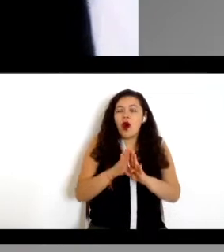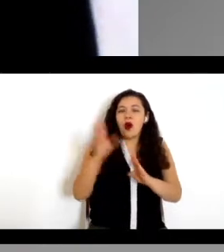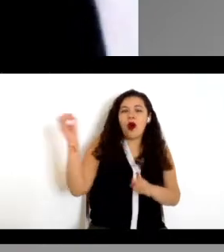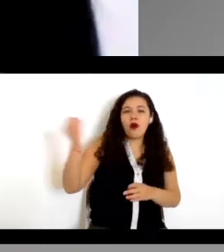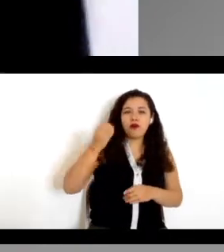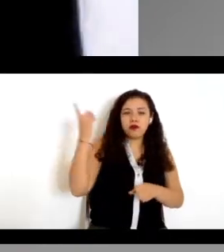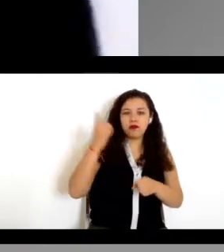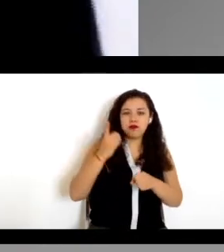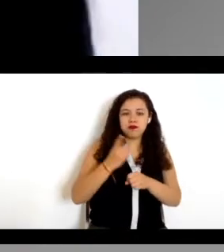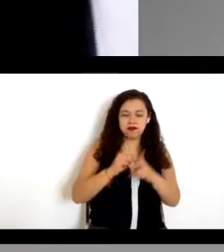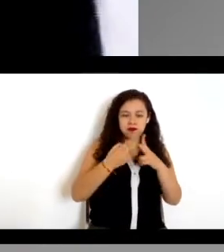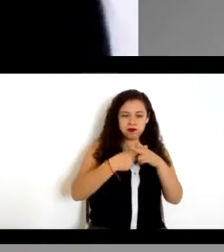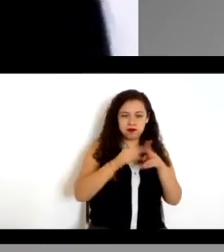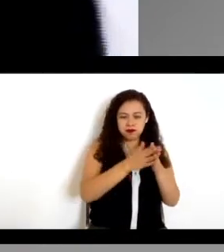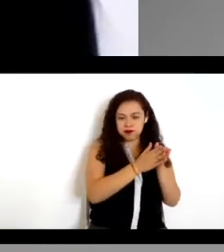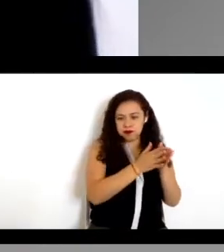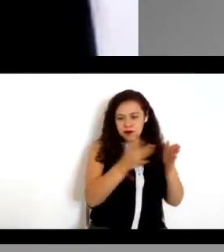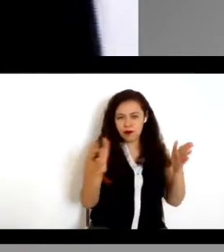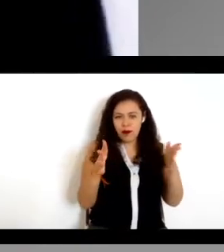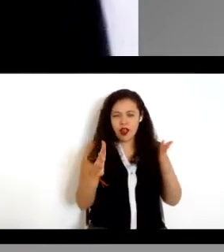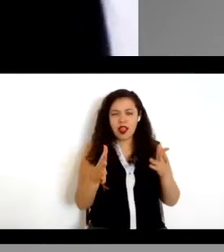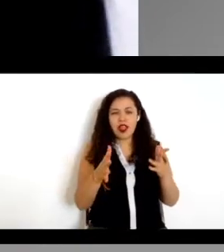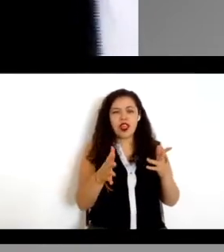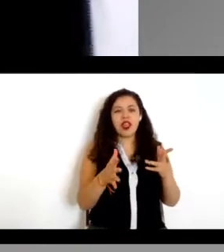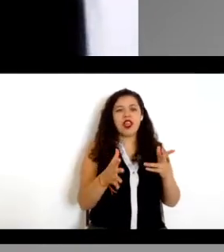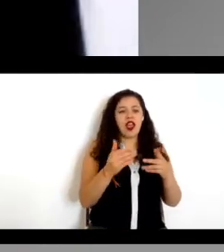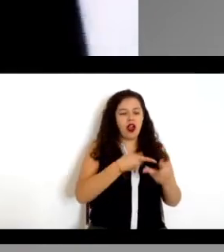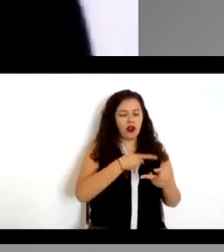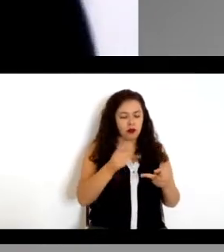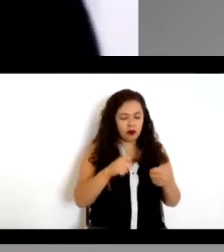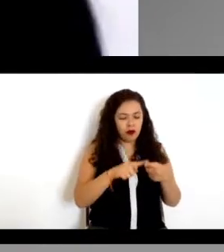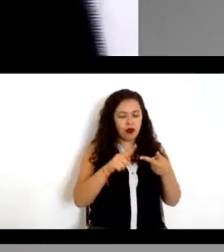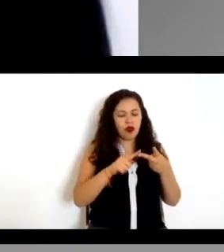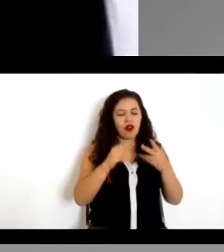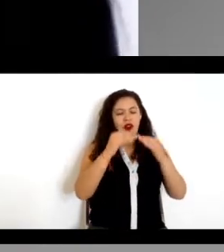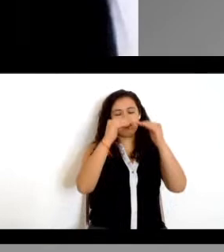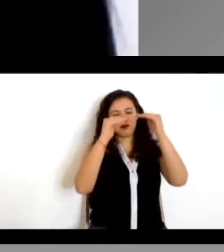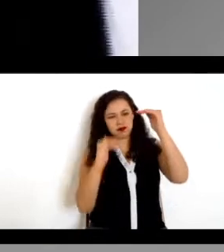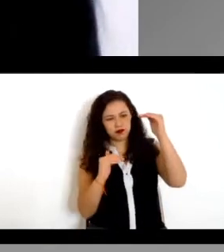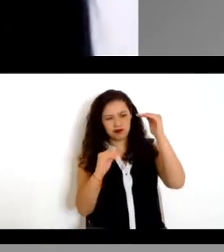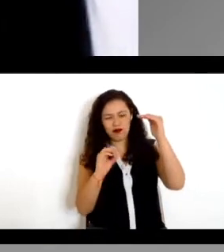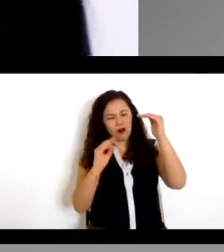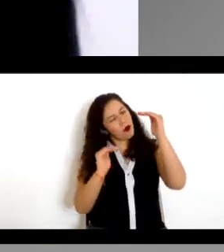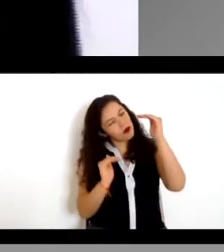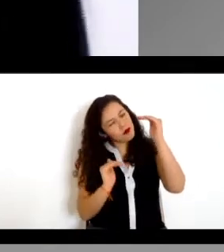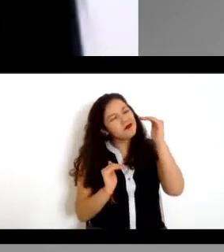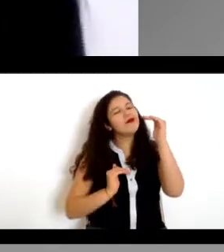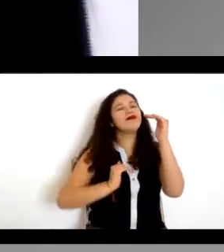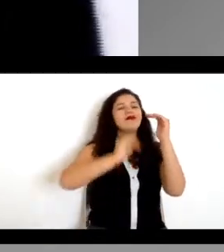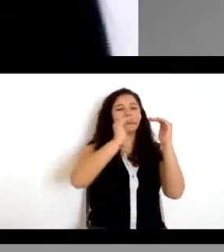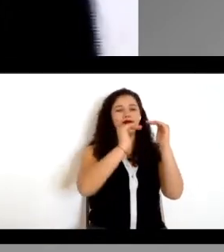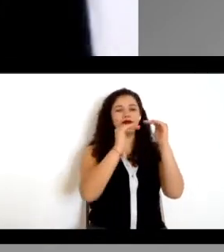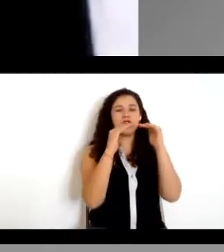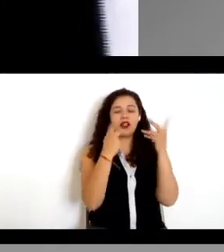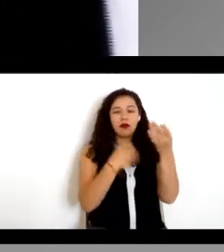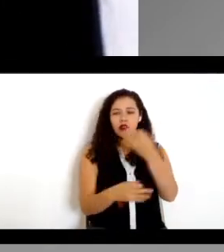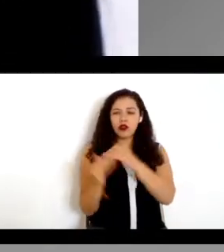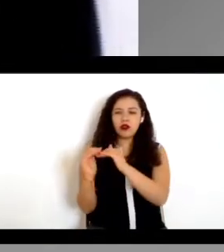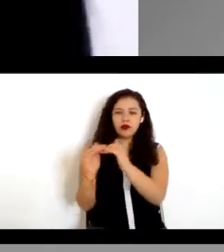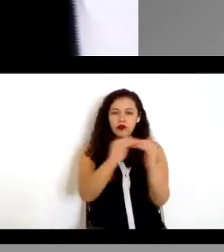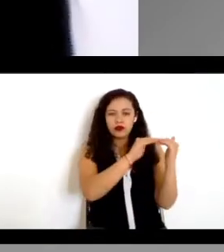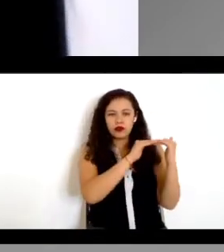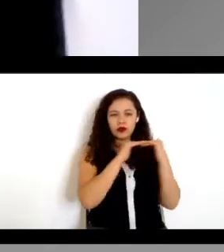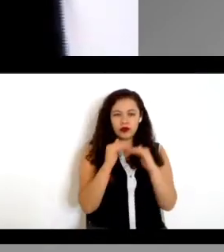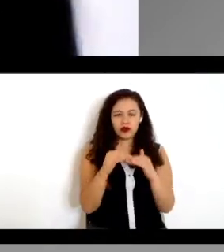oportunidad de eliminar brechas de pobreza, de desigualdad, de inequidad. Entonces, ¿cómo logramos desde los